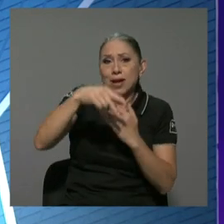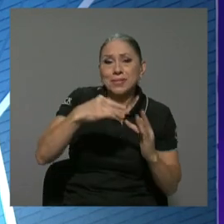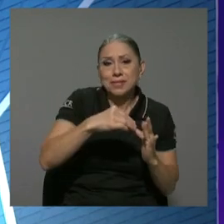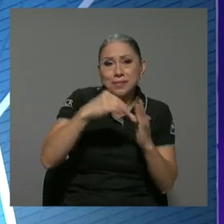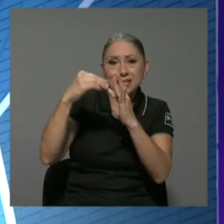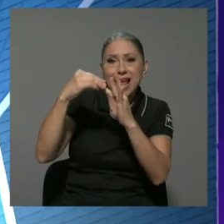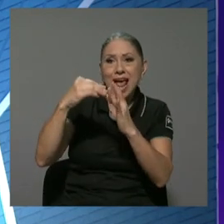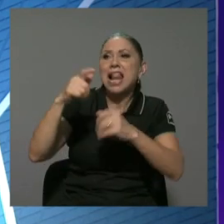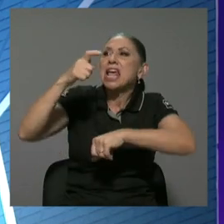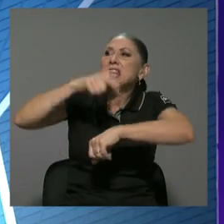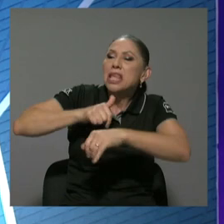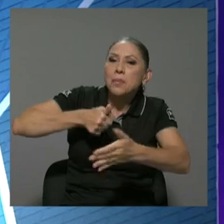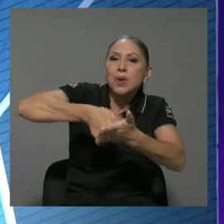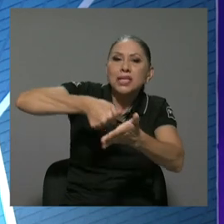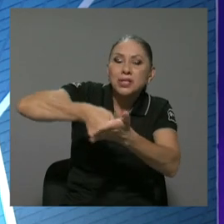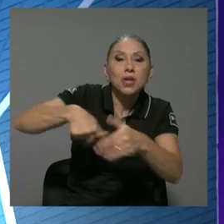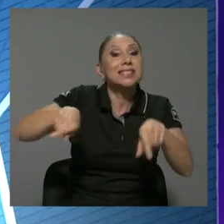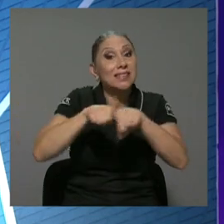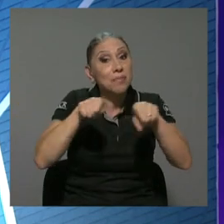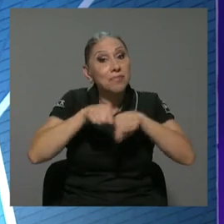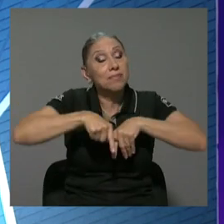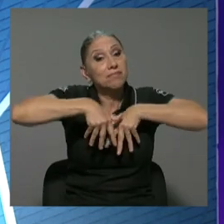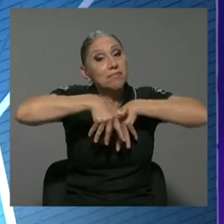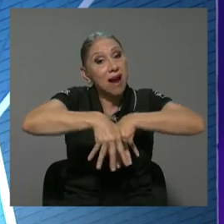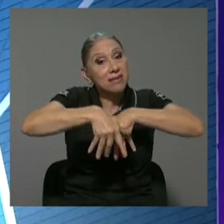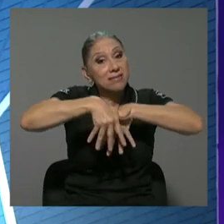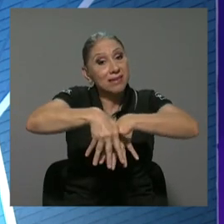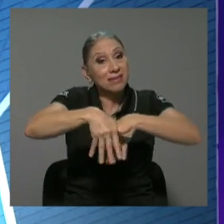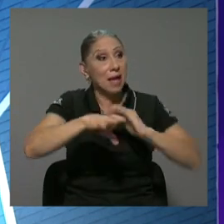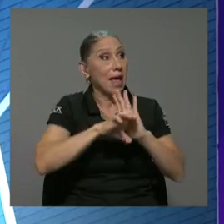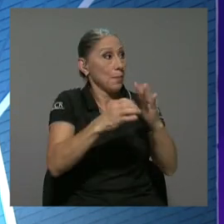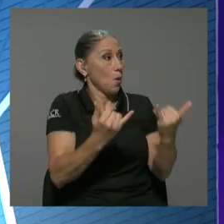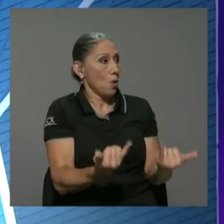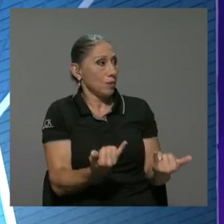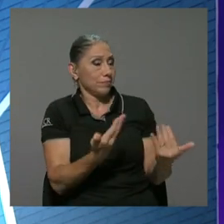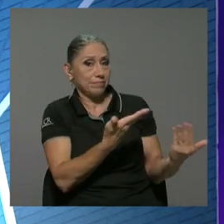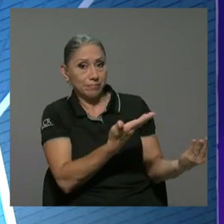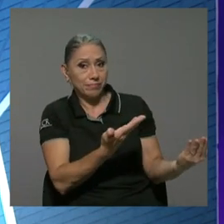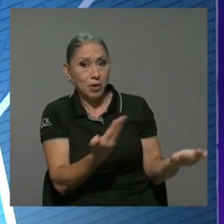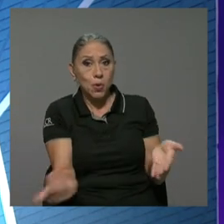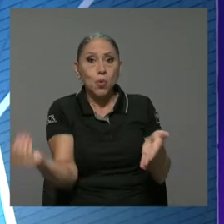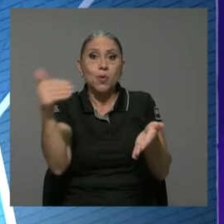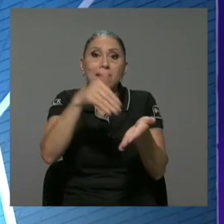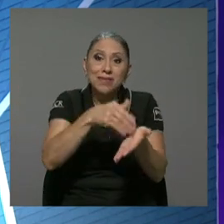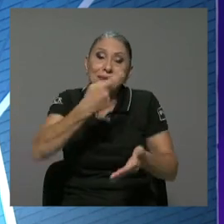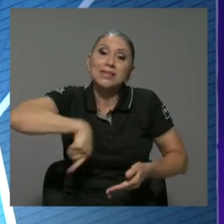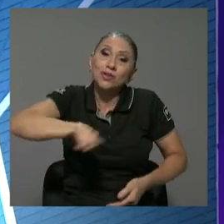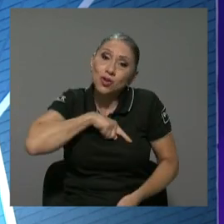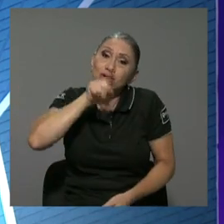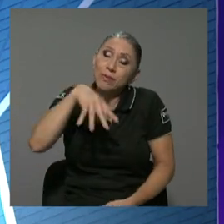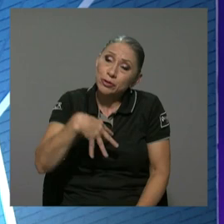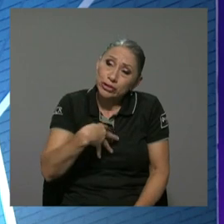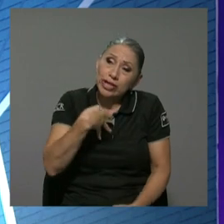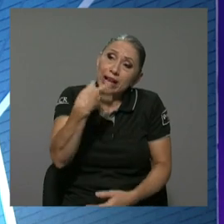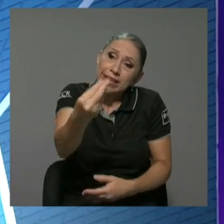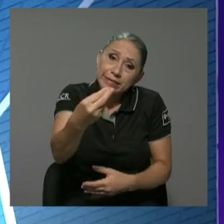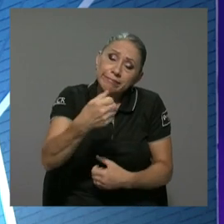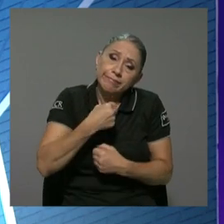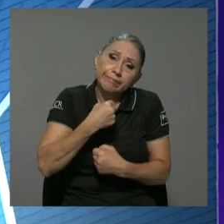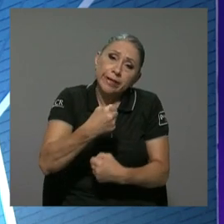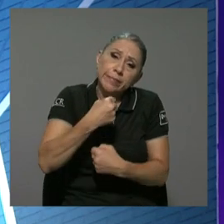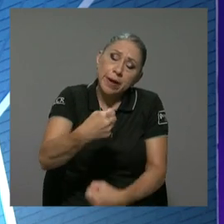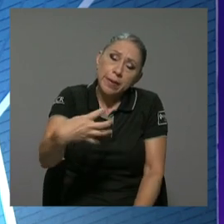marchas como estas, don Guillermo, en donde una vez más nos tenemos que lanzar a las calles para reclamar algo